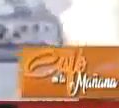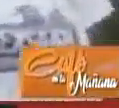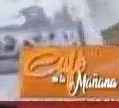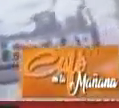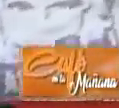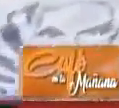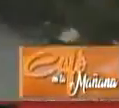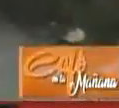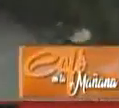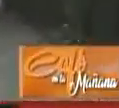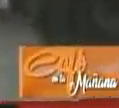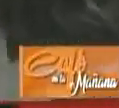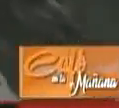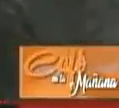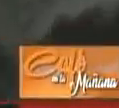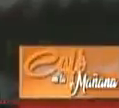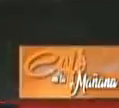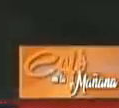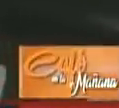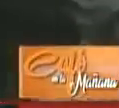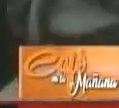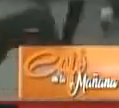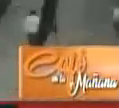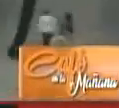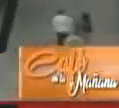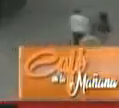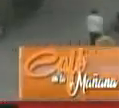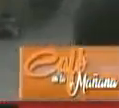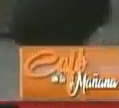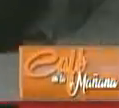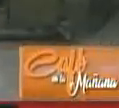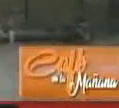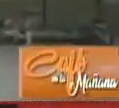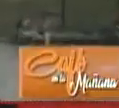sí vamos a vencer. Free Alex Saab.